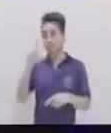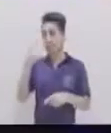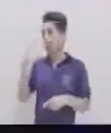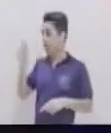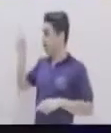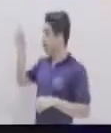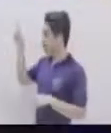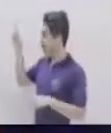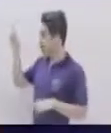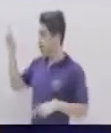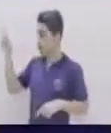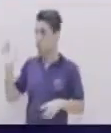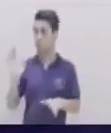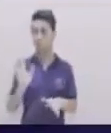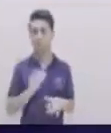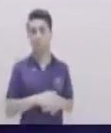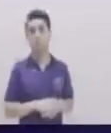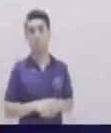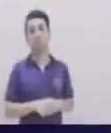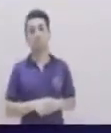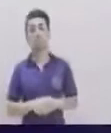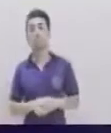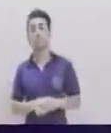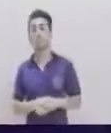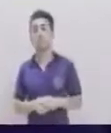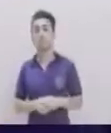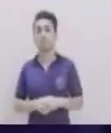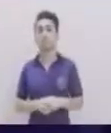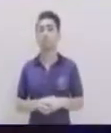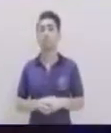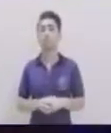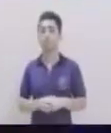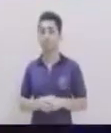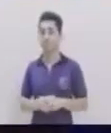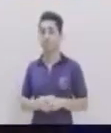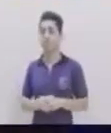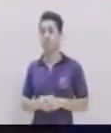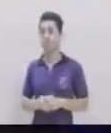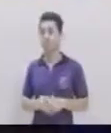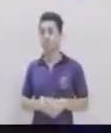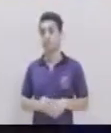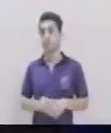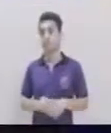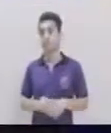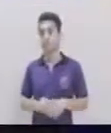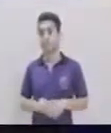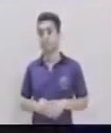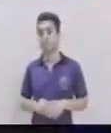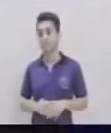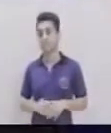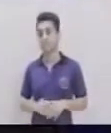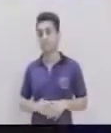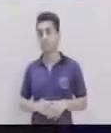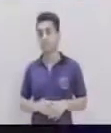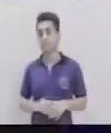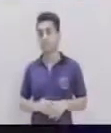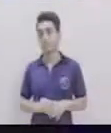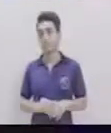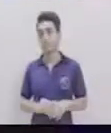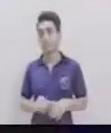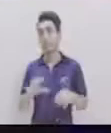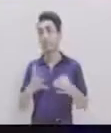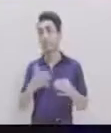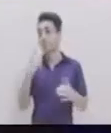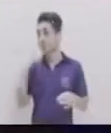que la letra X toma fonología de la SH y la letra H de la J. Por